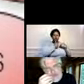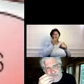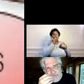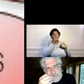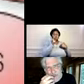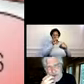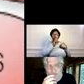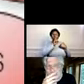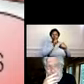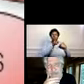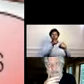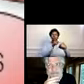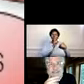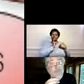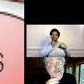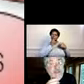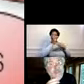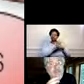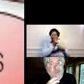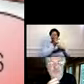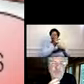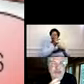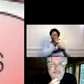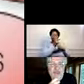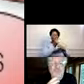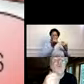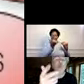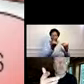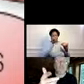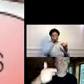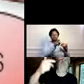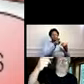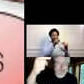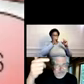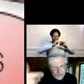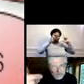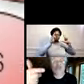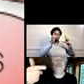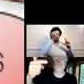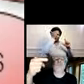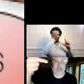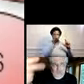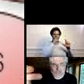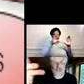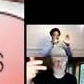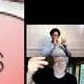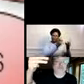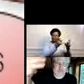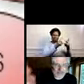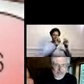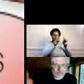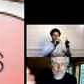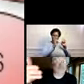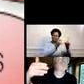ah, Dios mío, ese campo de soporte directo es, de hecho, una profesión. Y tenemos que